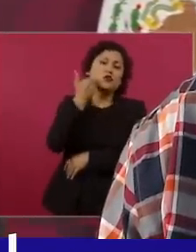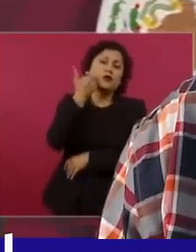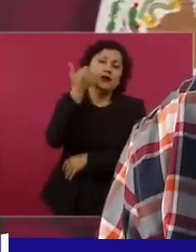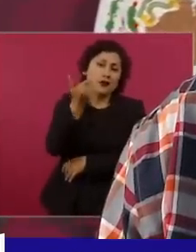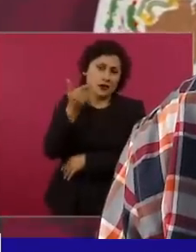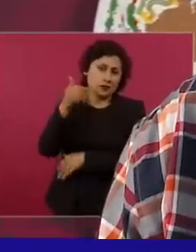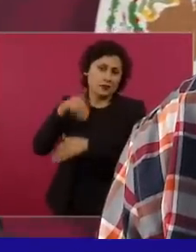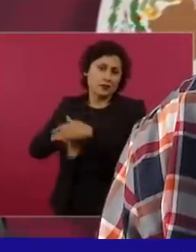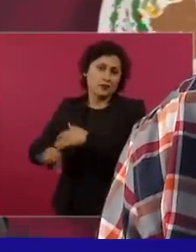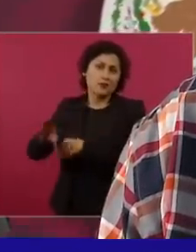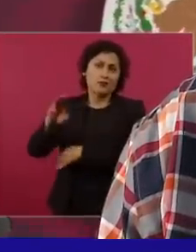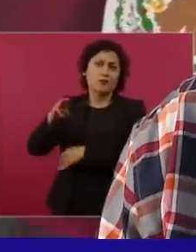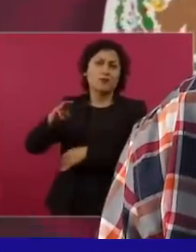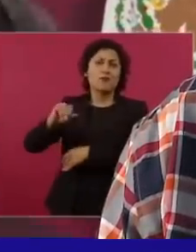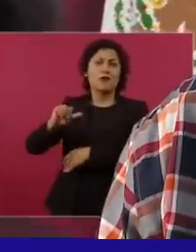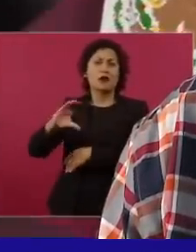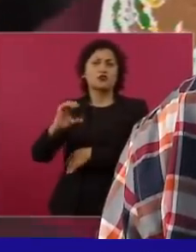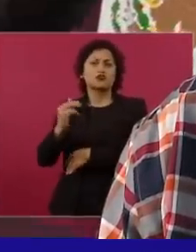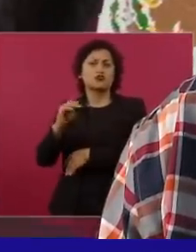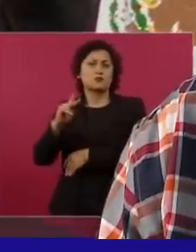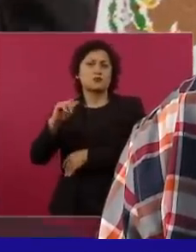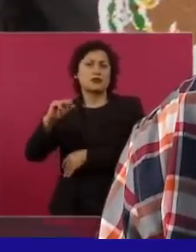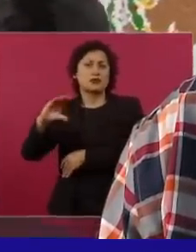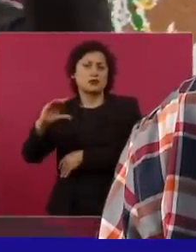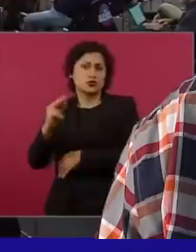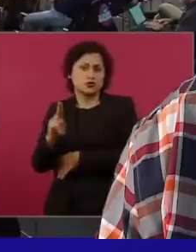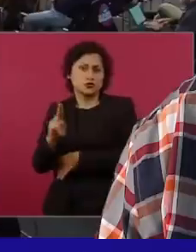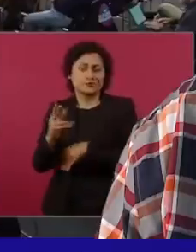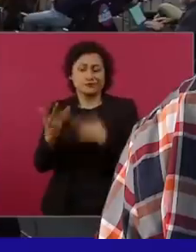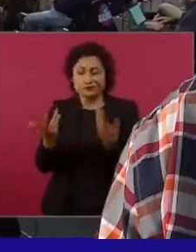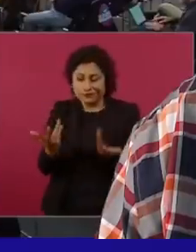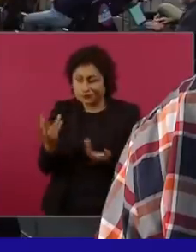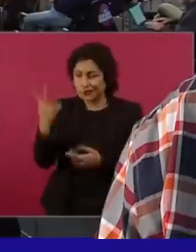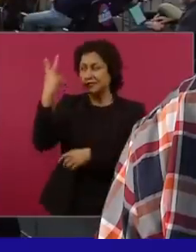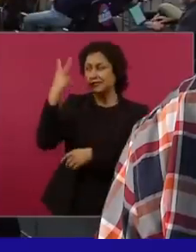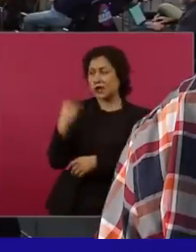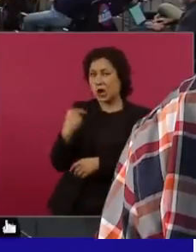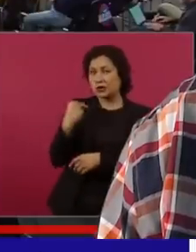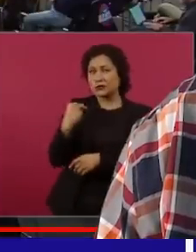único. Y desde luego ver a ese pueblo tan